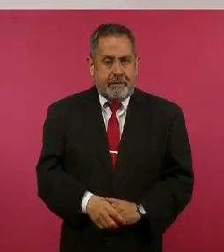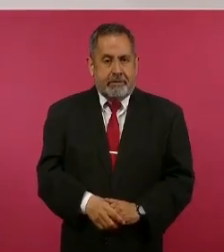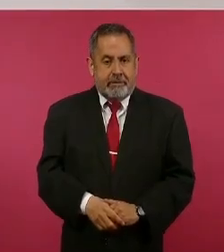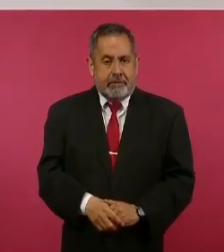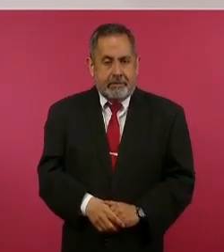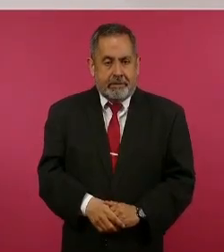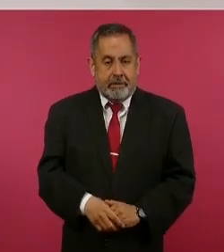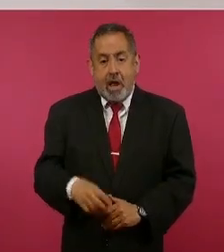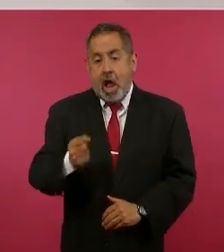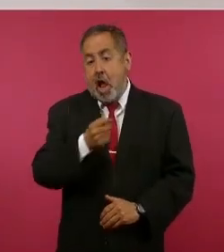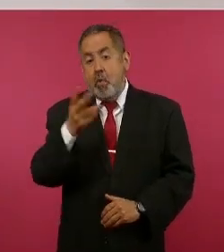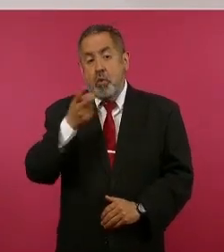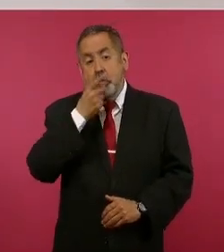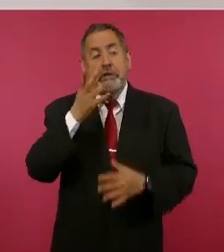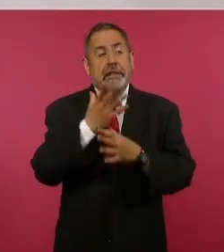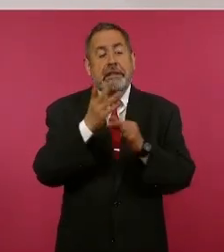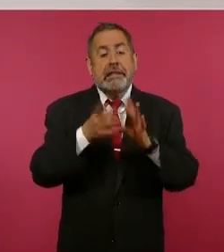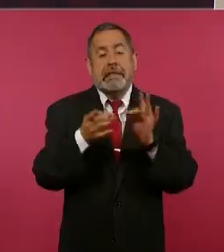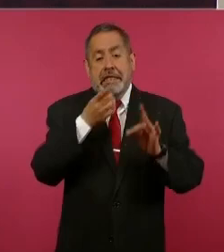Y hay quienes dicen que